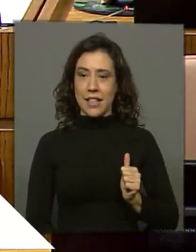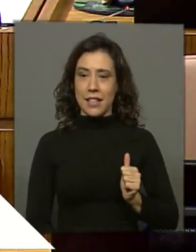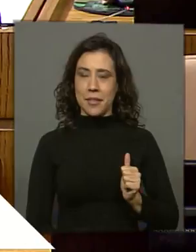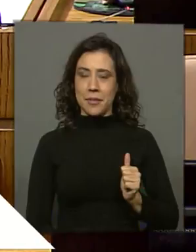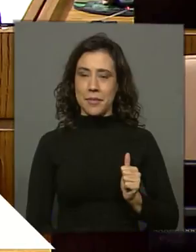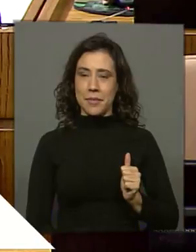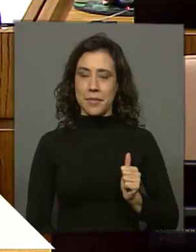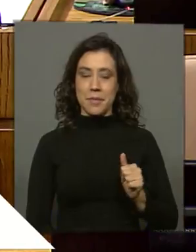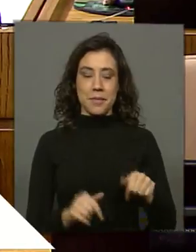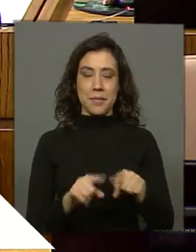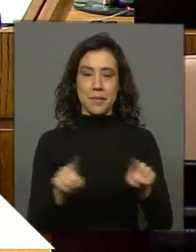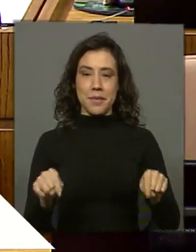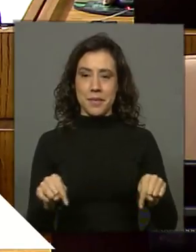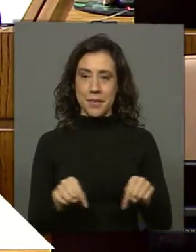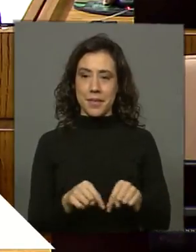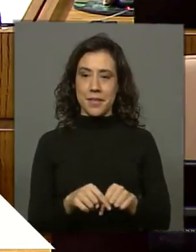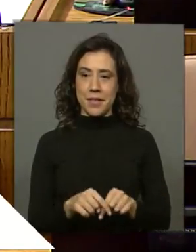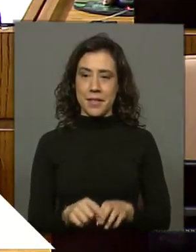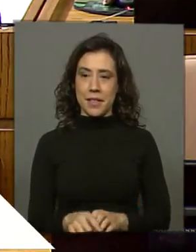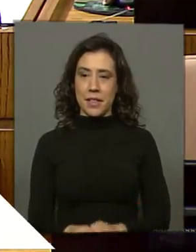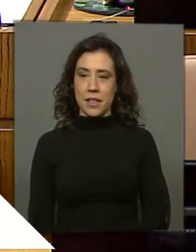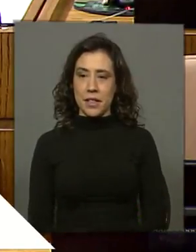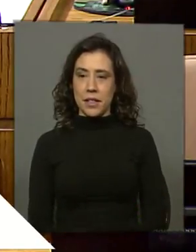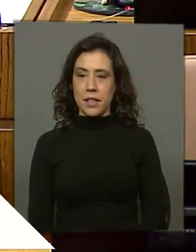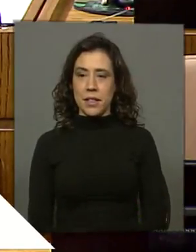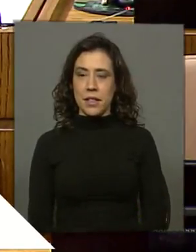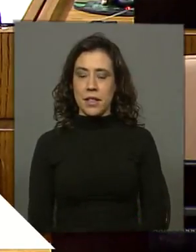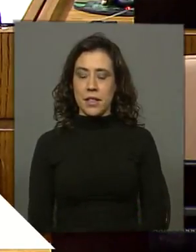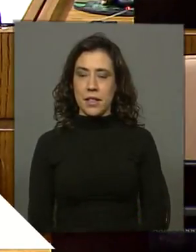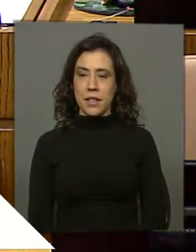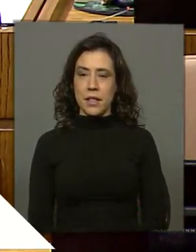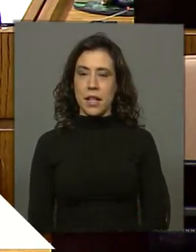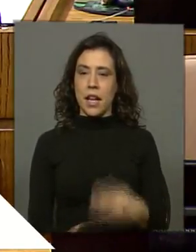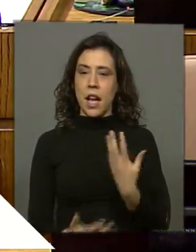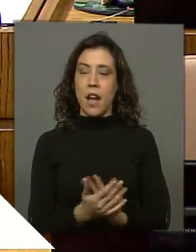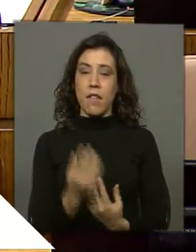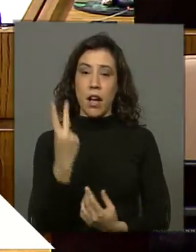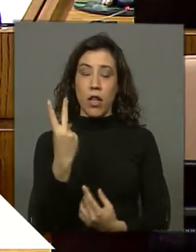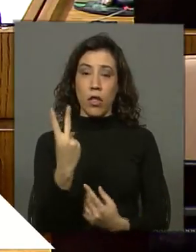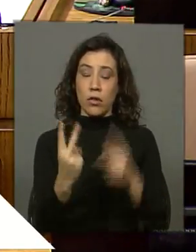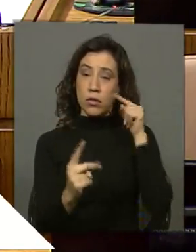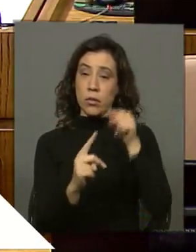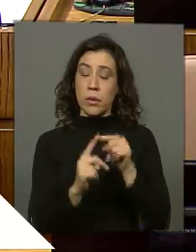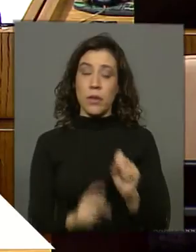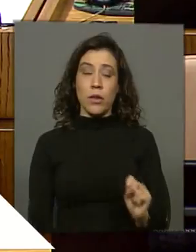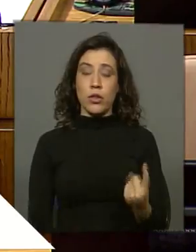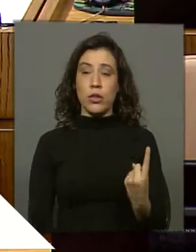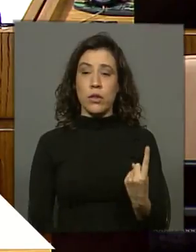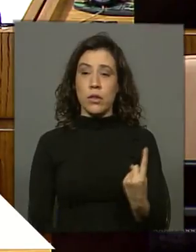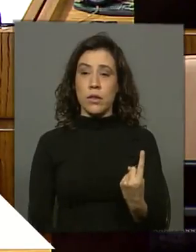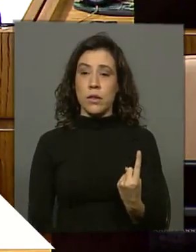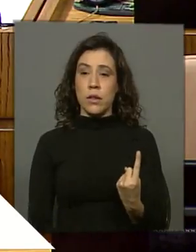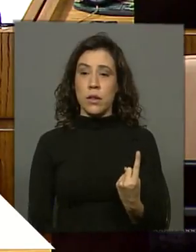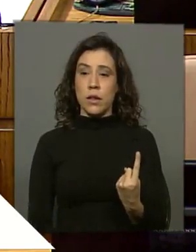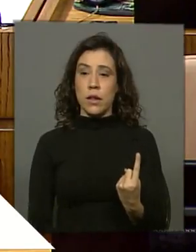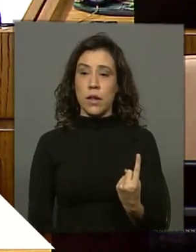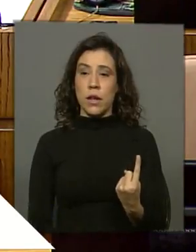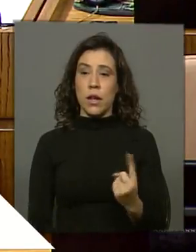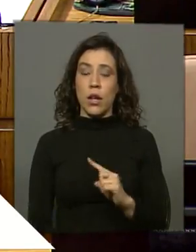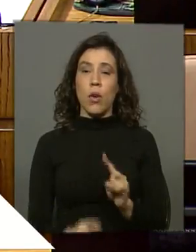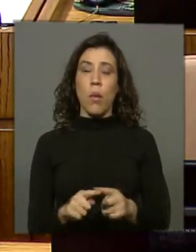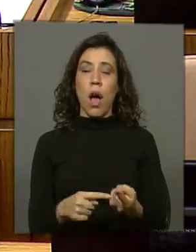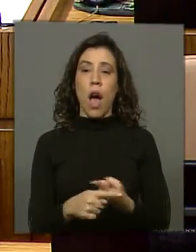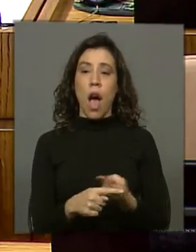veces en esta misma sala tres diputados y tenía dos lógicas la primera de ellas el que no hubiese